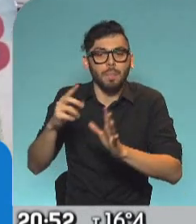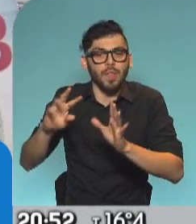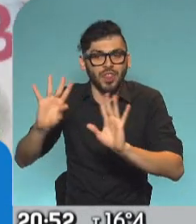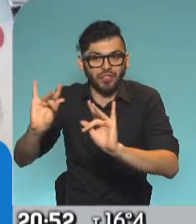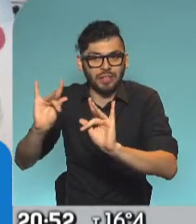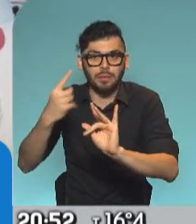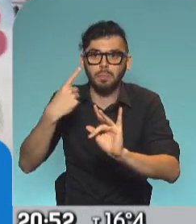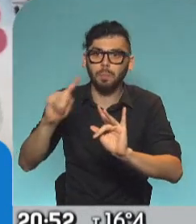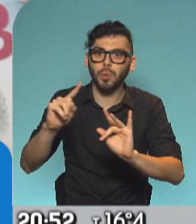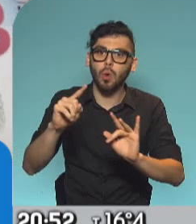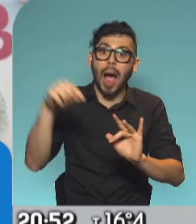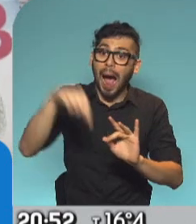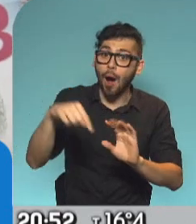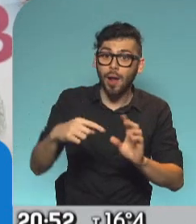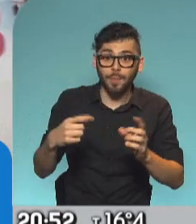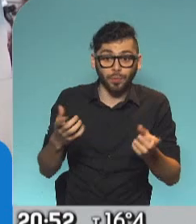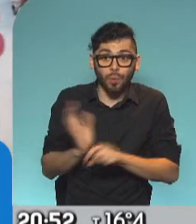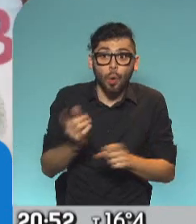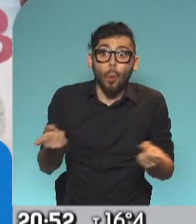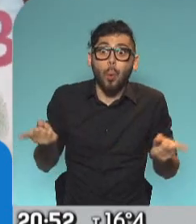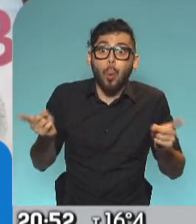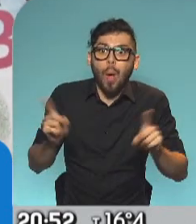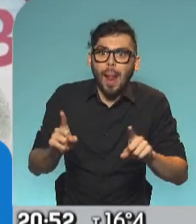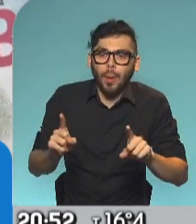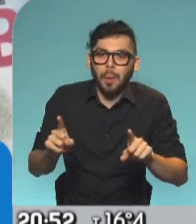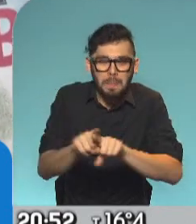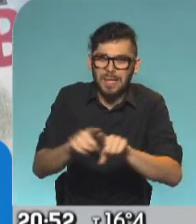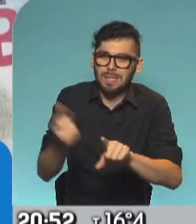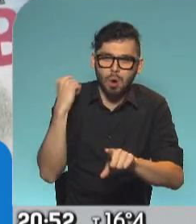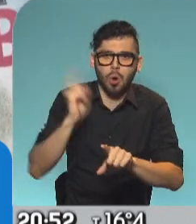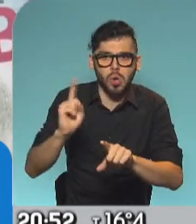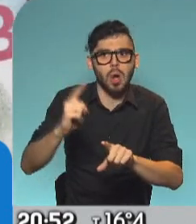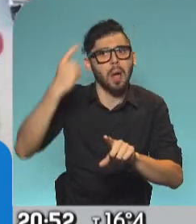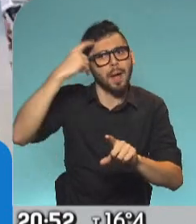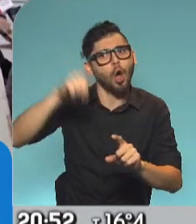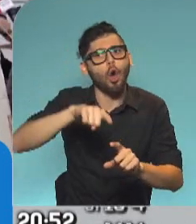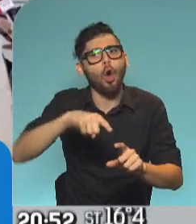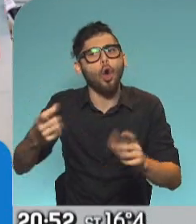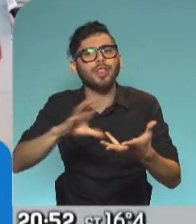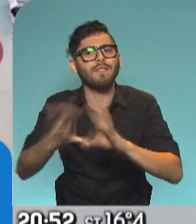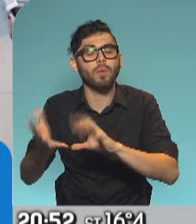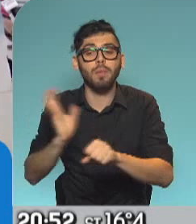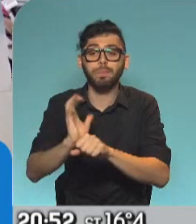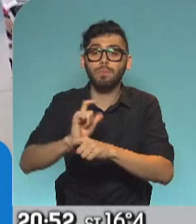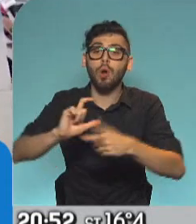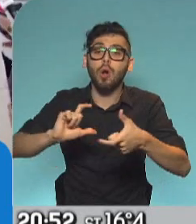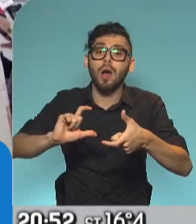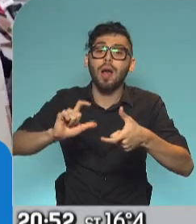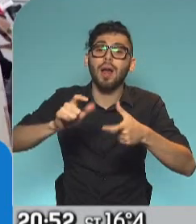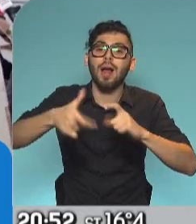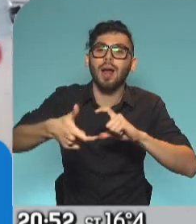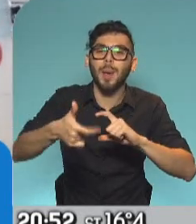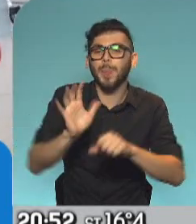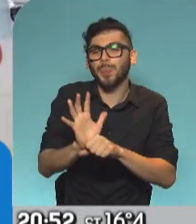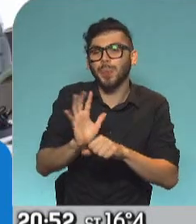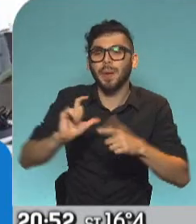la posibilidad de repensar cómo reactivamos esto y cómo hacemos, lo plantean desde una transición verde, una transición ecológica, es